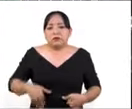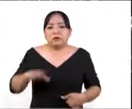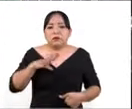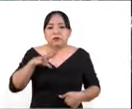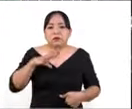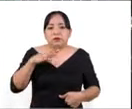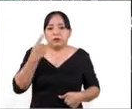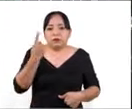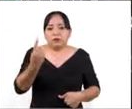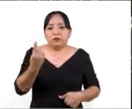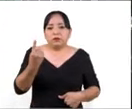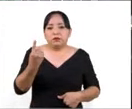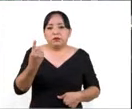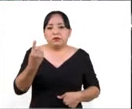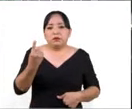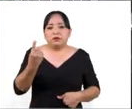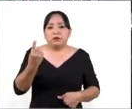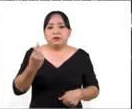tenemos uno,